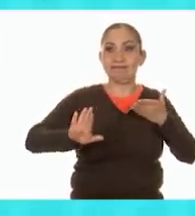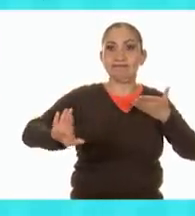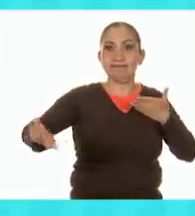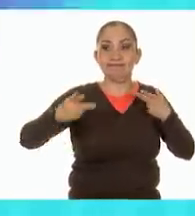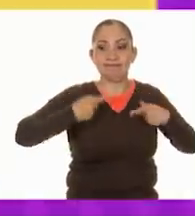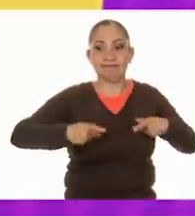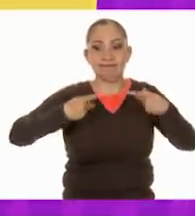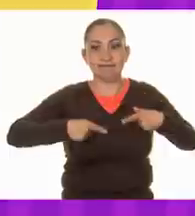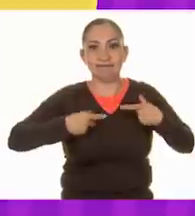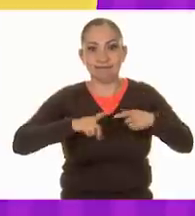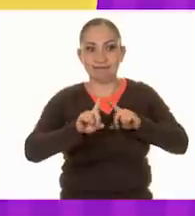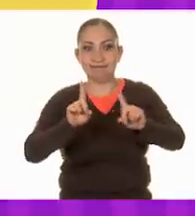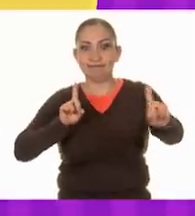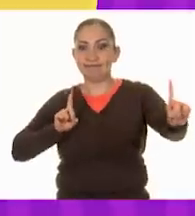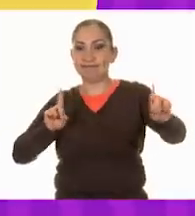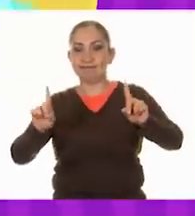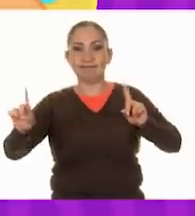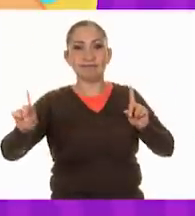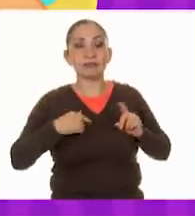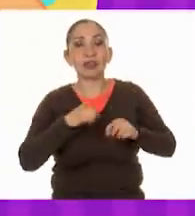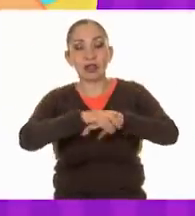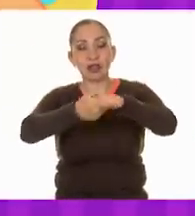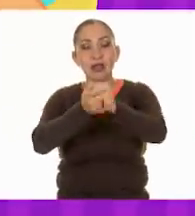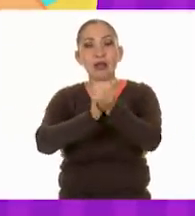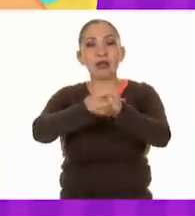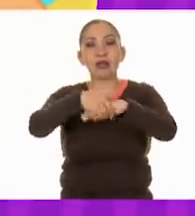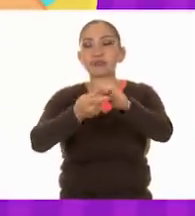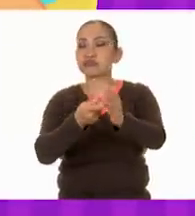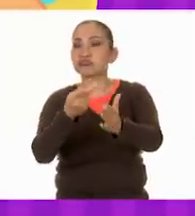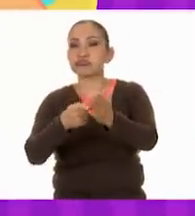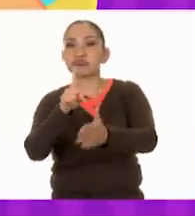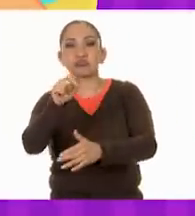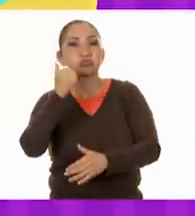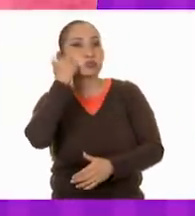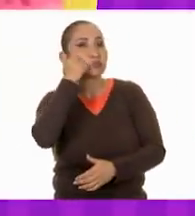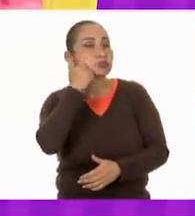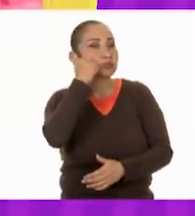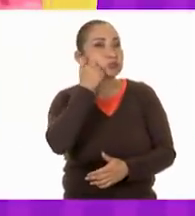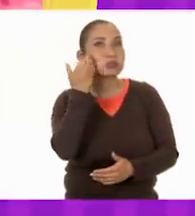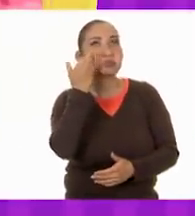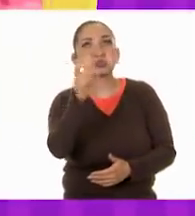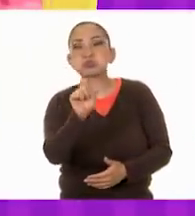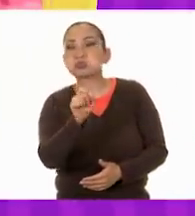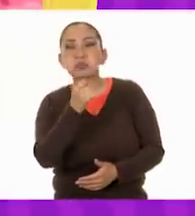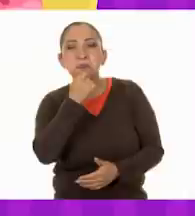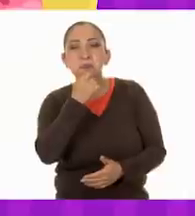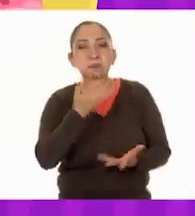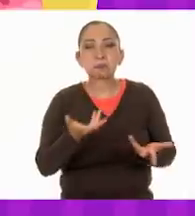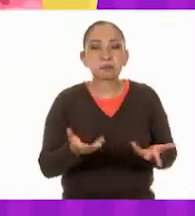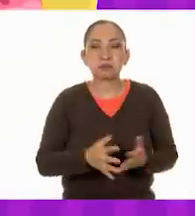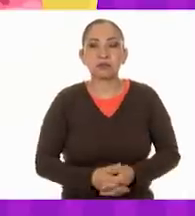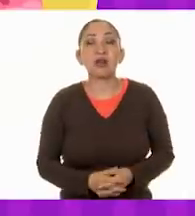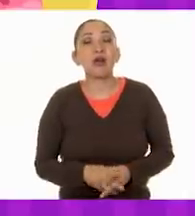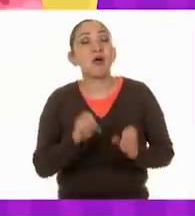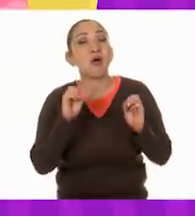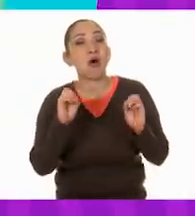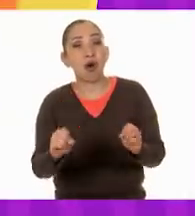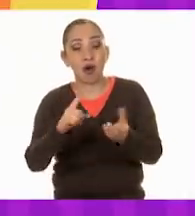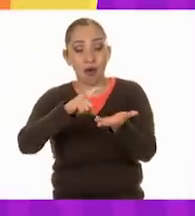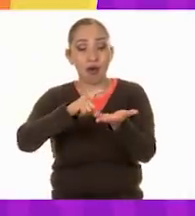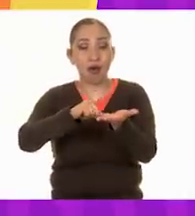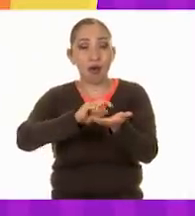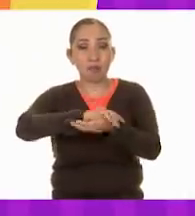1.5 metros entre tú y los demás. Lávate las manos muy seguido con agua y jabón por lo menos durante 20 segundos o